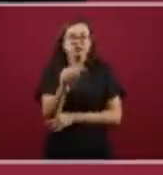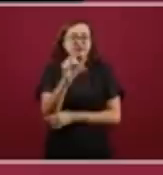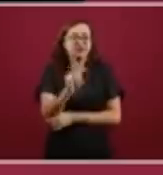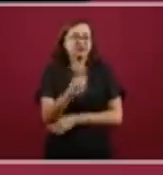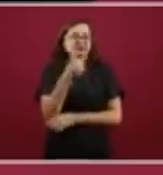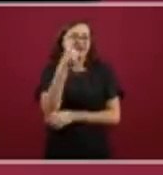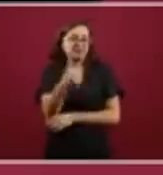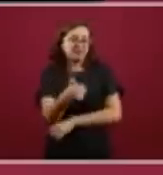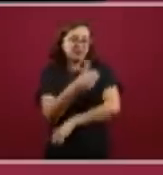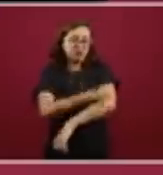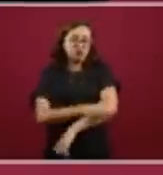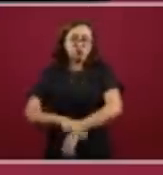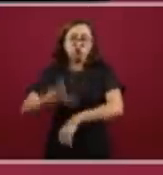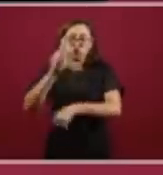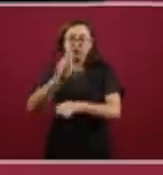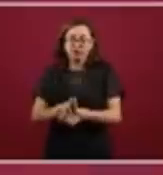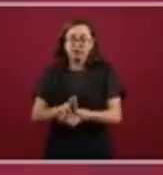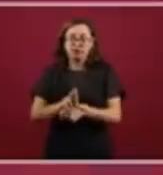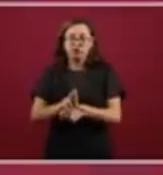266 coordinaciones